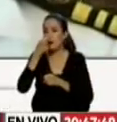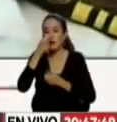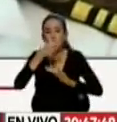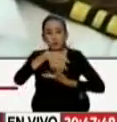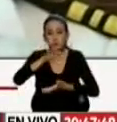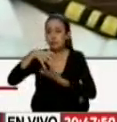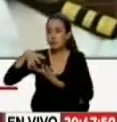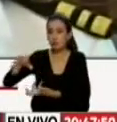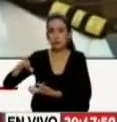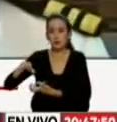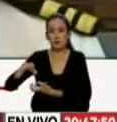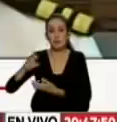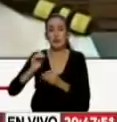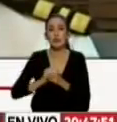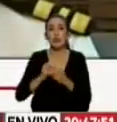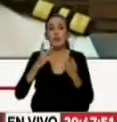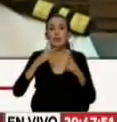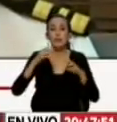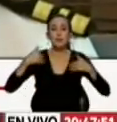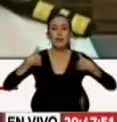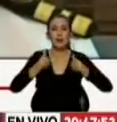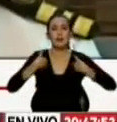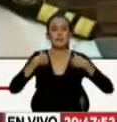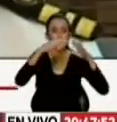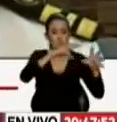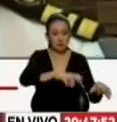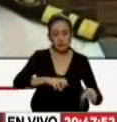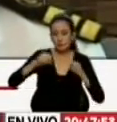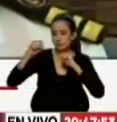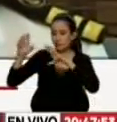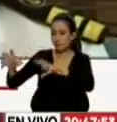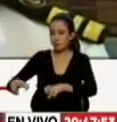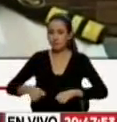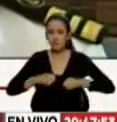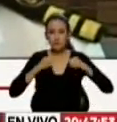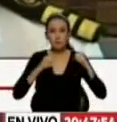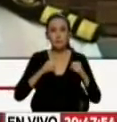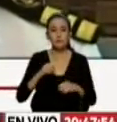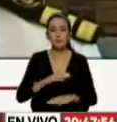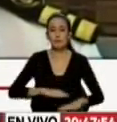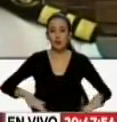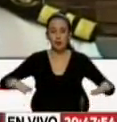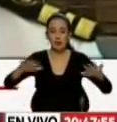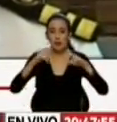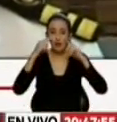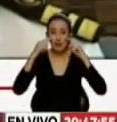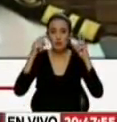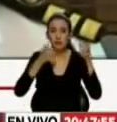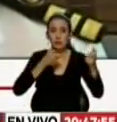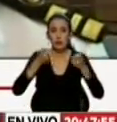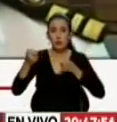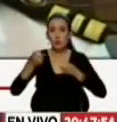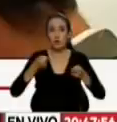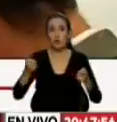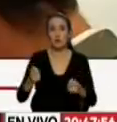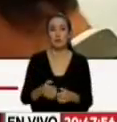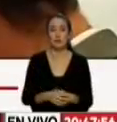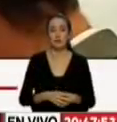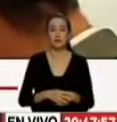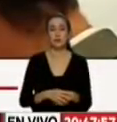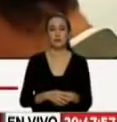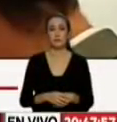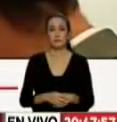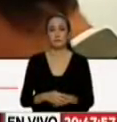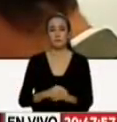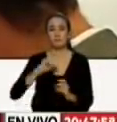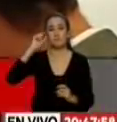atentados con la parte ambiental, sobre todo en las que son áreas que no son autorizadas para hacer ese tipo de actividad pesquera. Desde